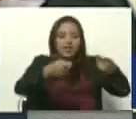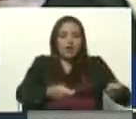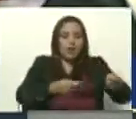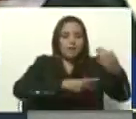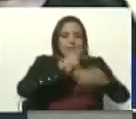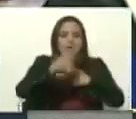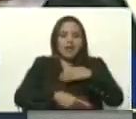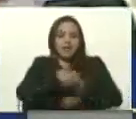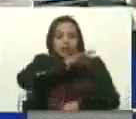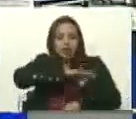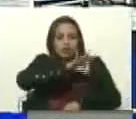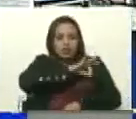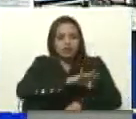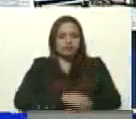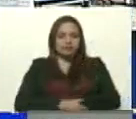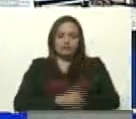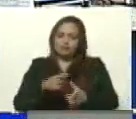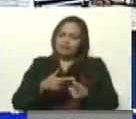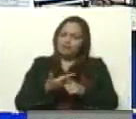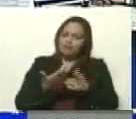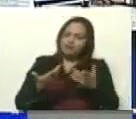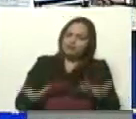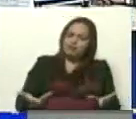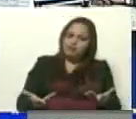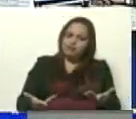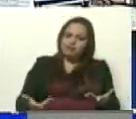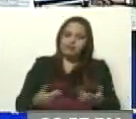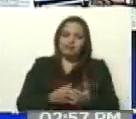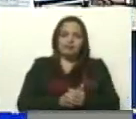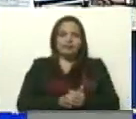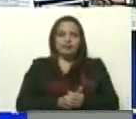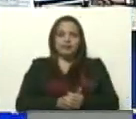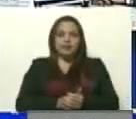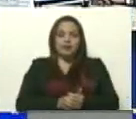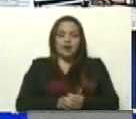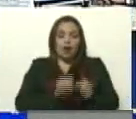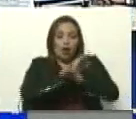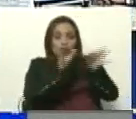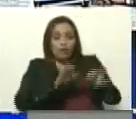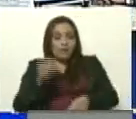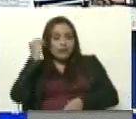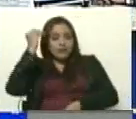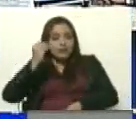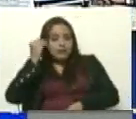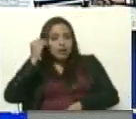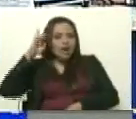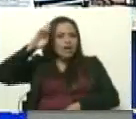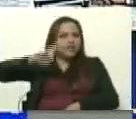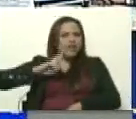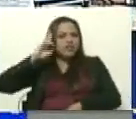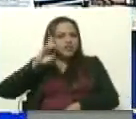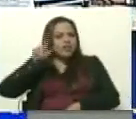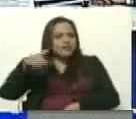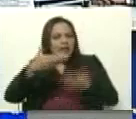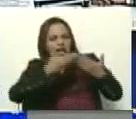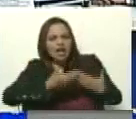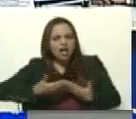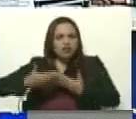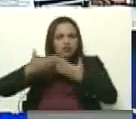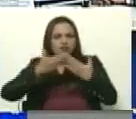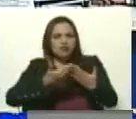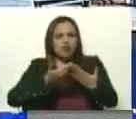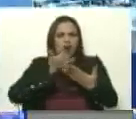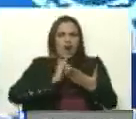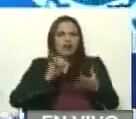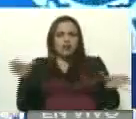social. Así que son espacios para el pensamiento, para la reflexión y para el estudio que le dejamos